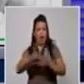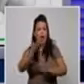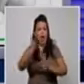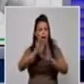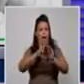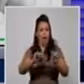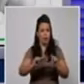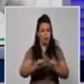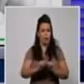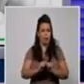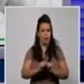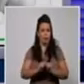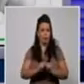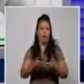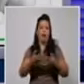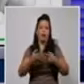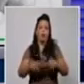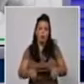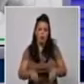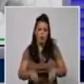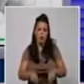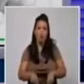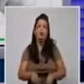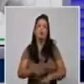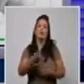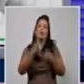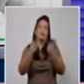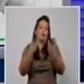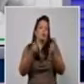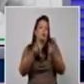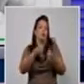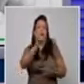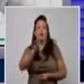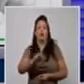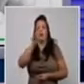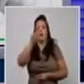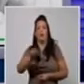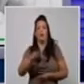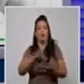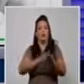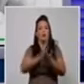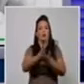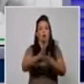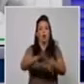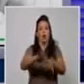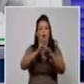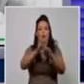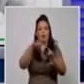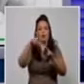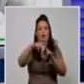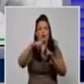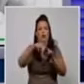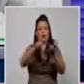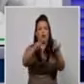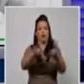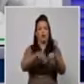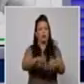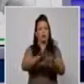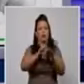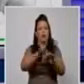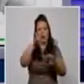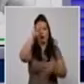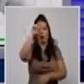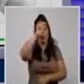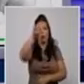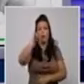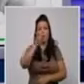insistía el experto en que aún son muchos cubanos los que se encuentran en terapia intensiva, una cifra elevada también, 27